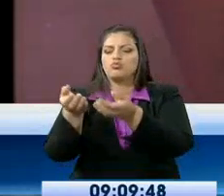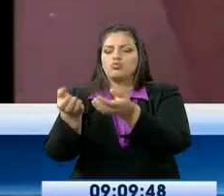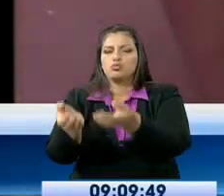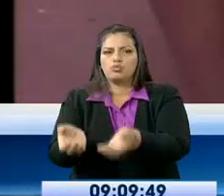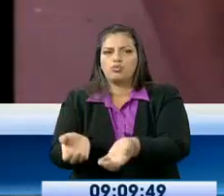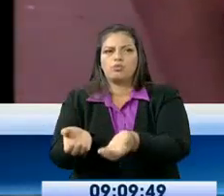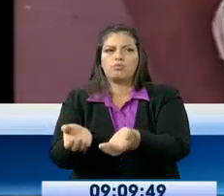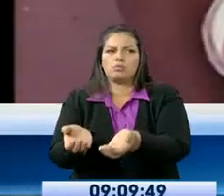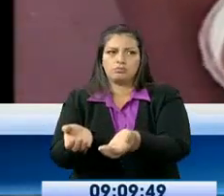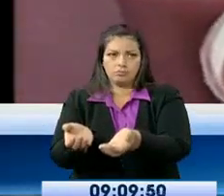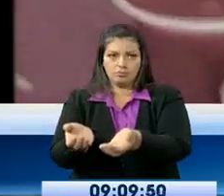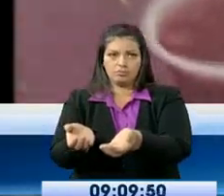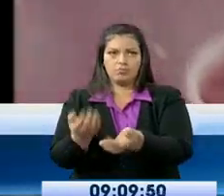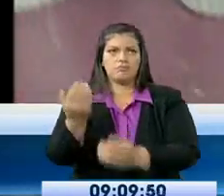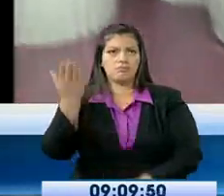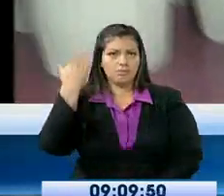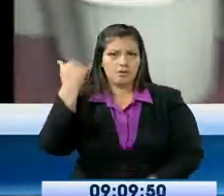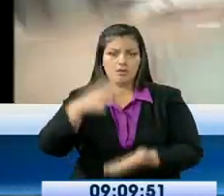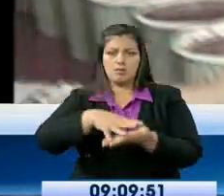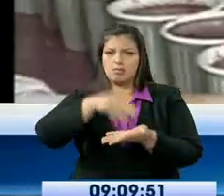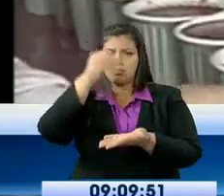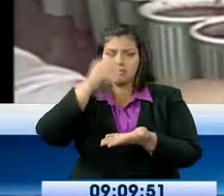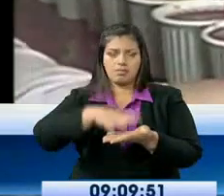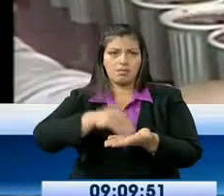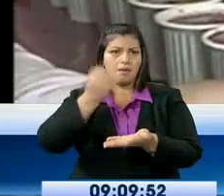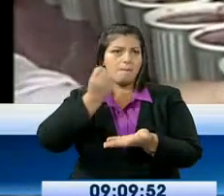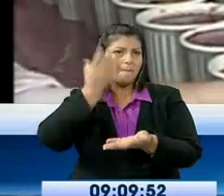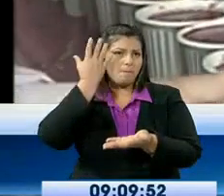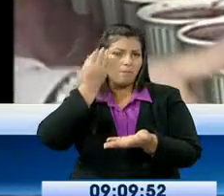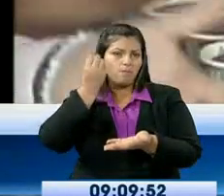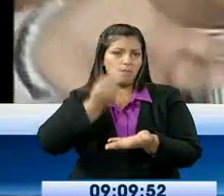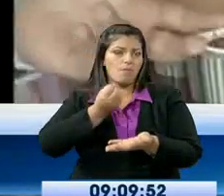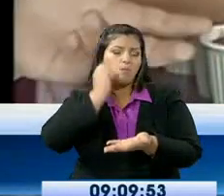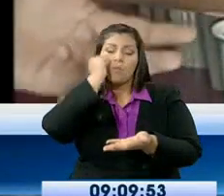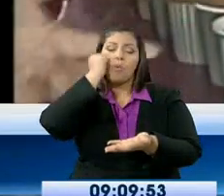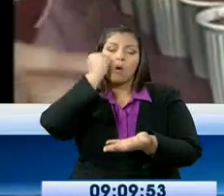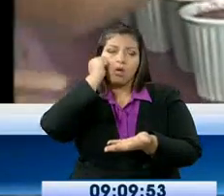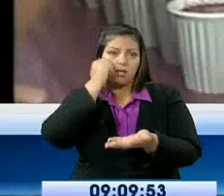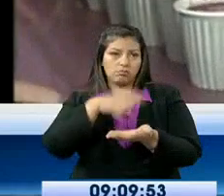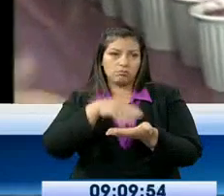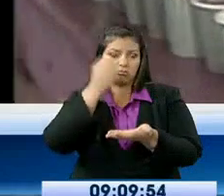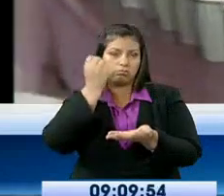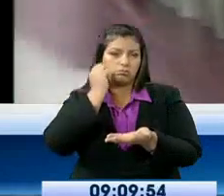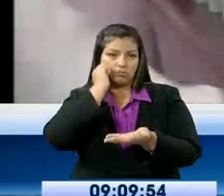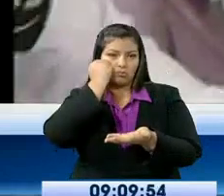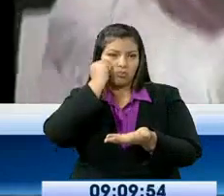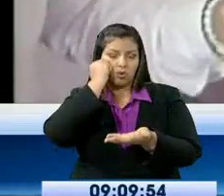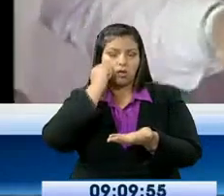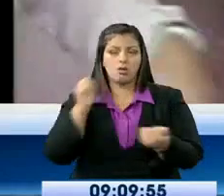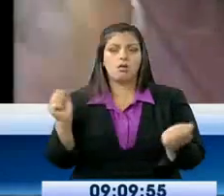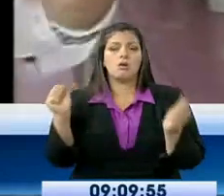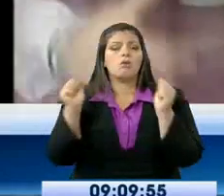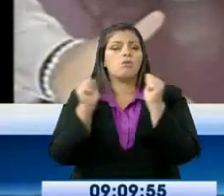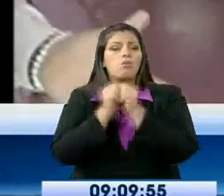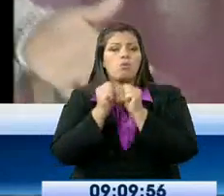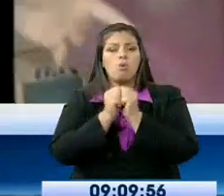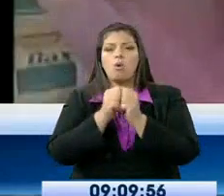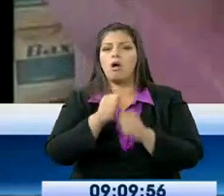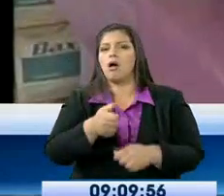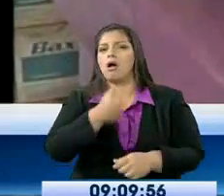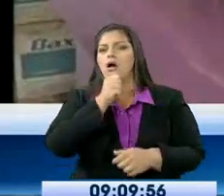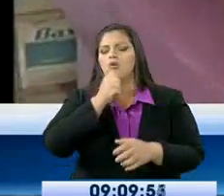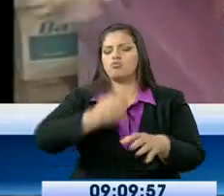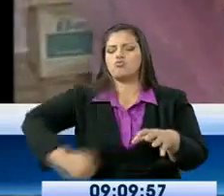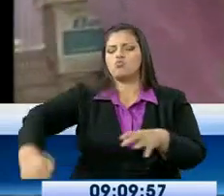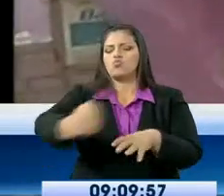más. Así era como se lo ofrendaba, por ejemplo, en los rituales mortuorios. Pero poco a poco ya se fue cambiando eso, se